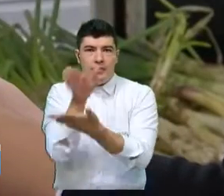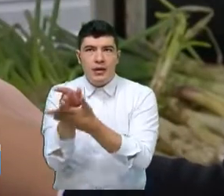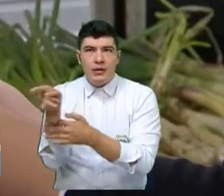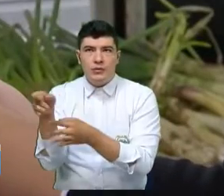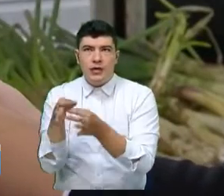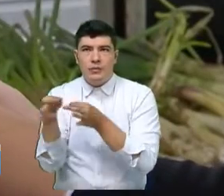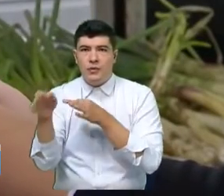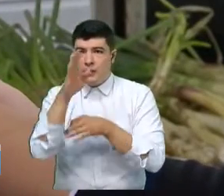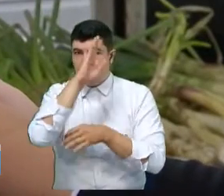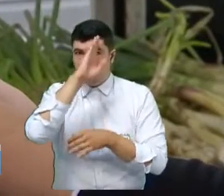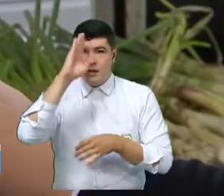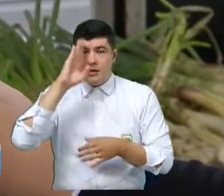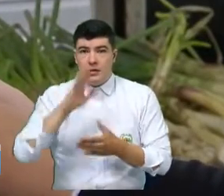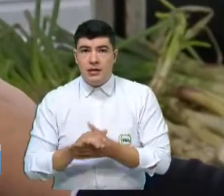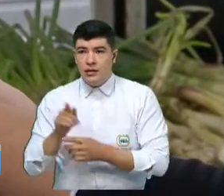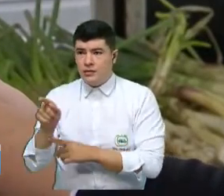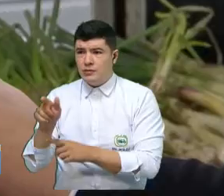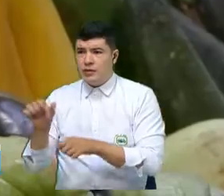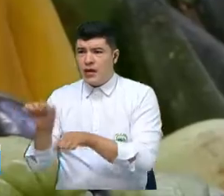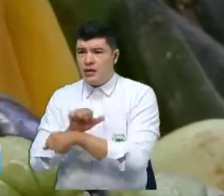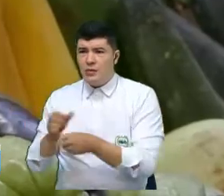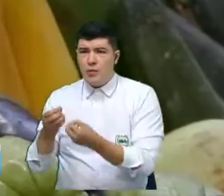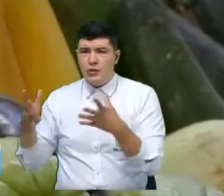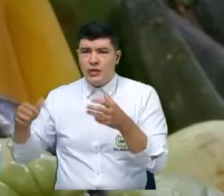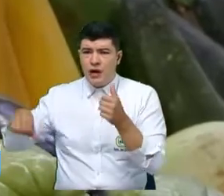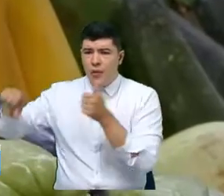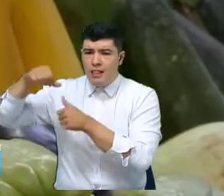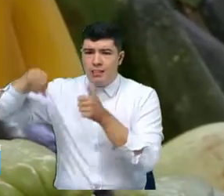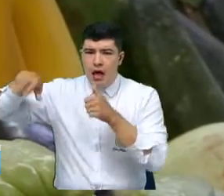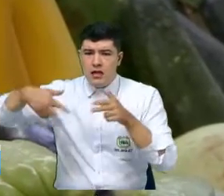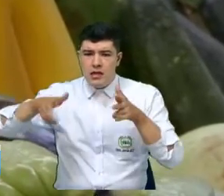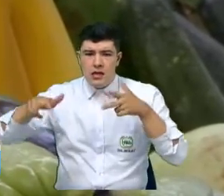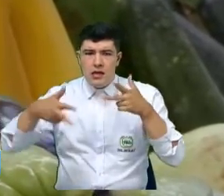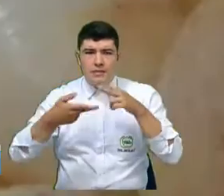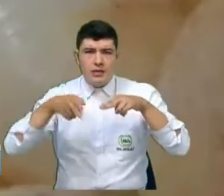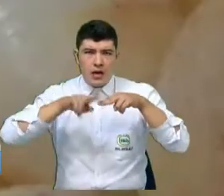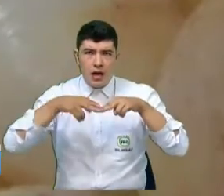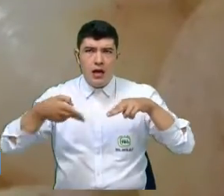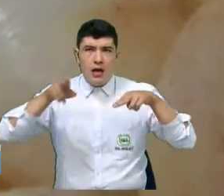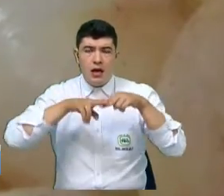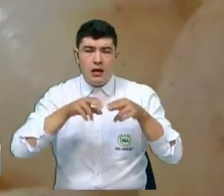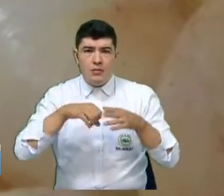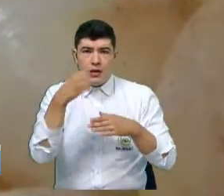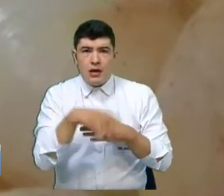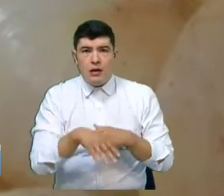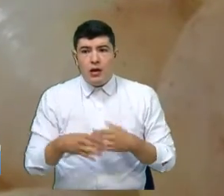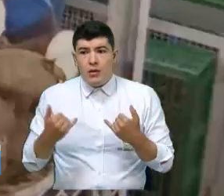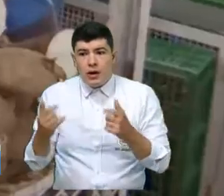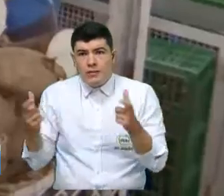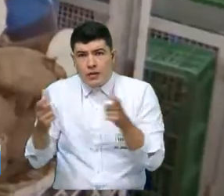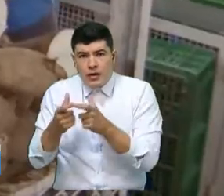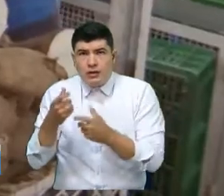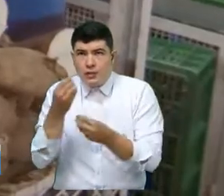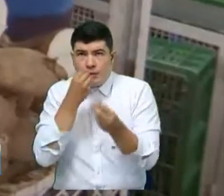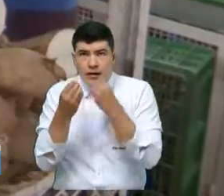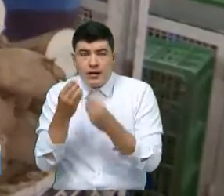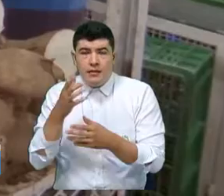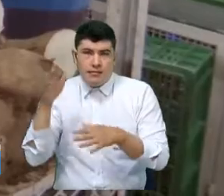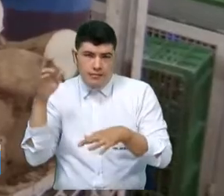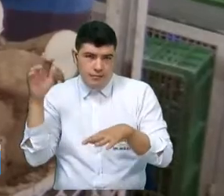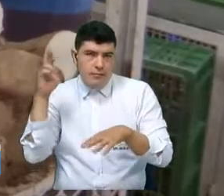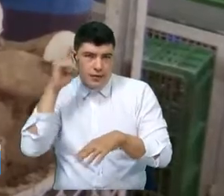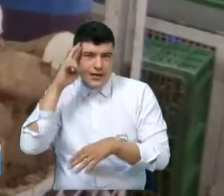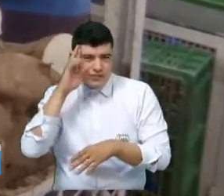dar mucha vuelta, mucho recorrido, pues obviamente se han subido un poquito. Está llegando muy poquito, entonces debido a eso,